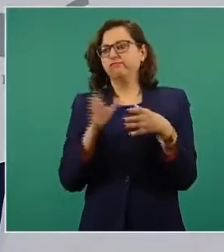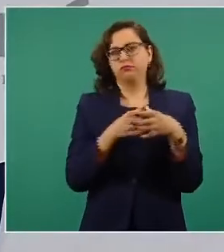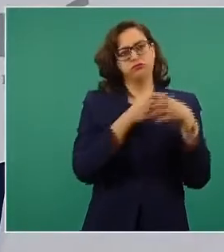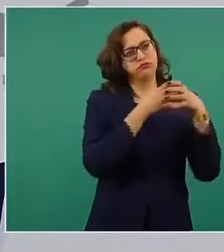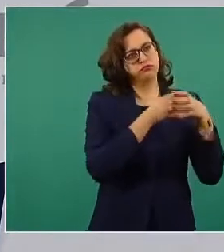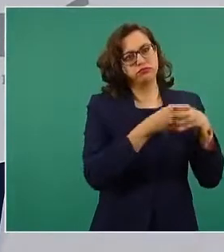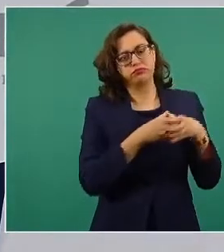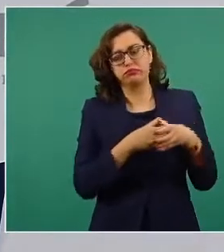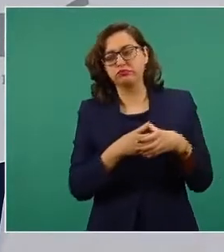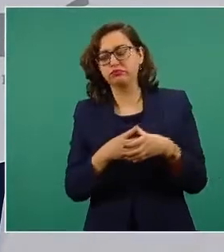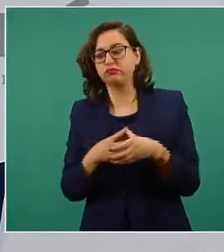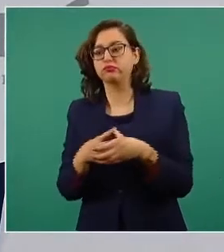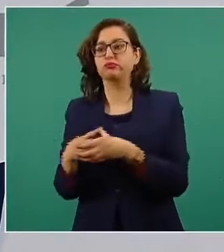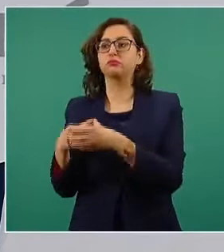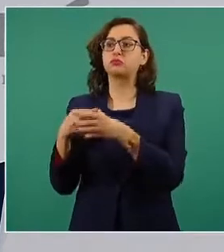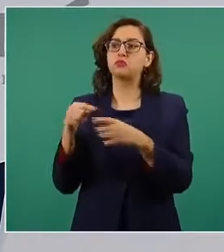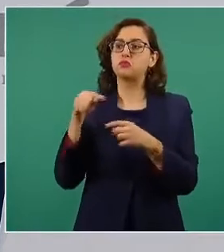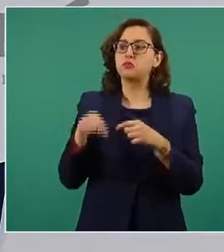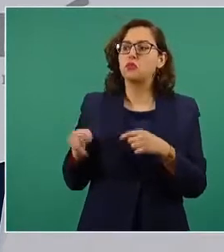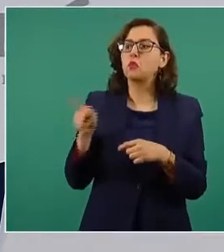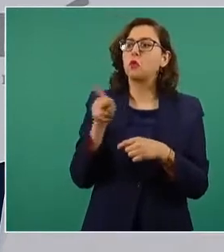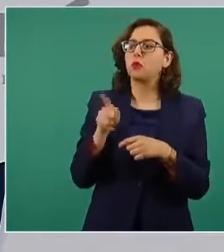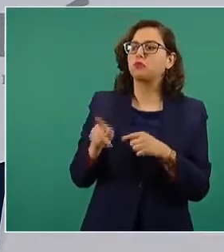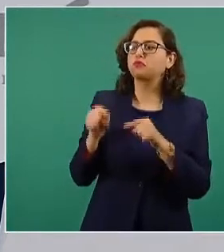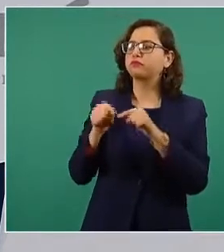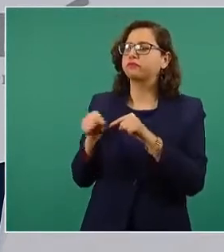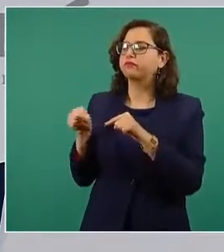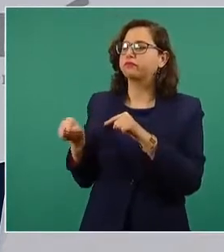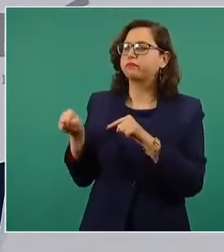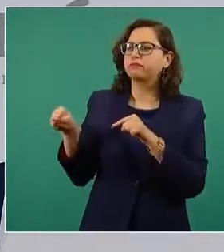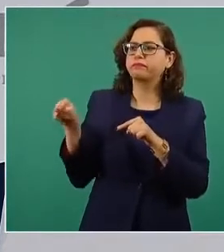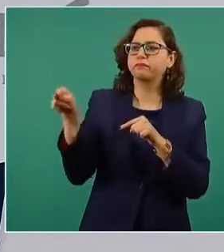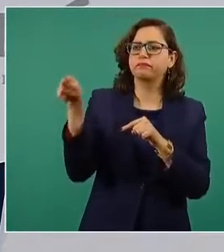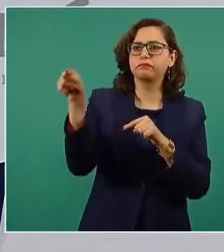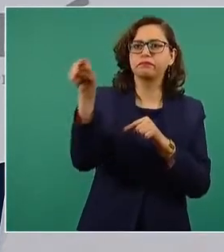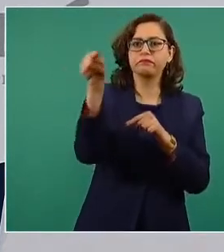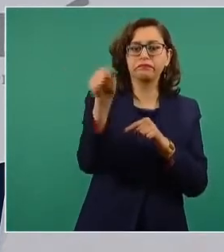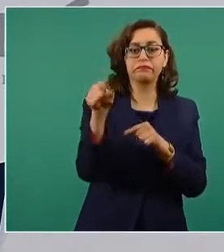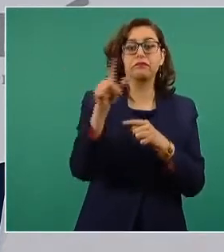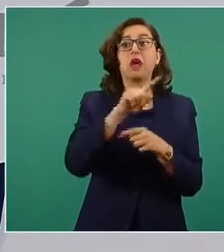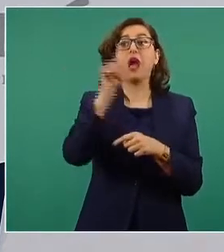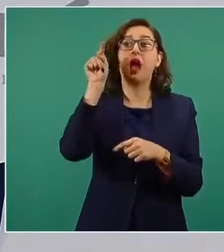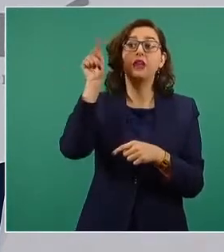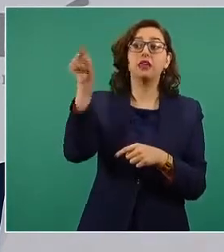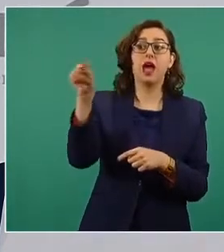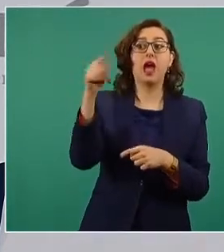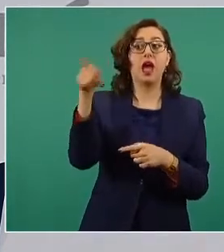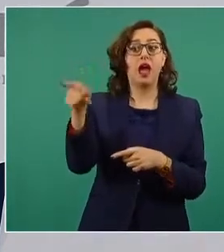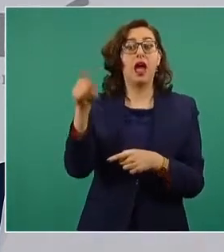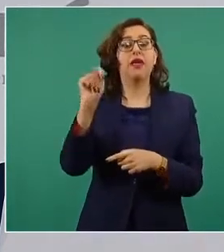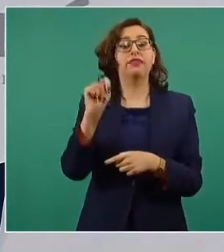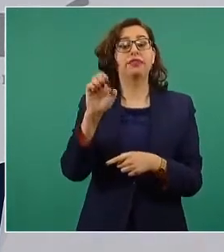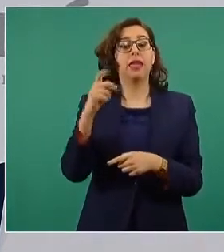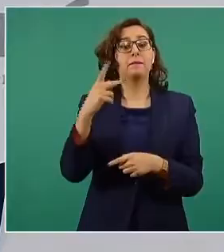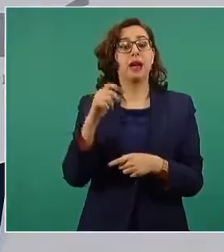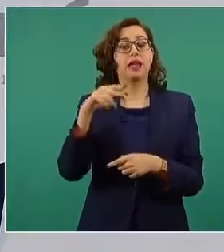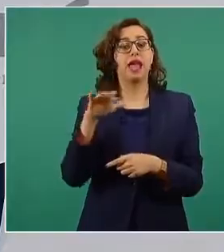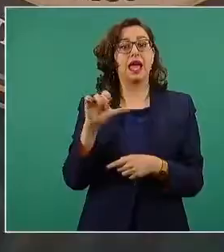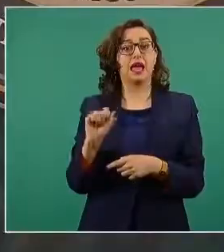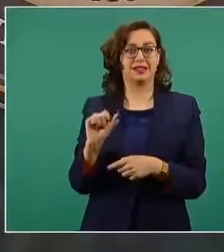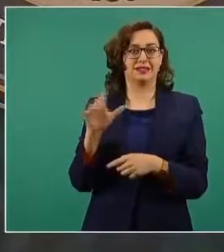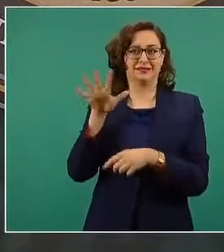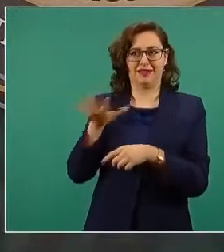México y pasaron por varios pueblos, hasta que se asentaron en territorio de los tepanecas de Azcapotzalco.